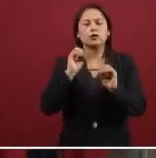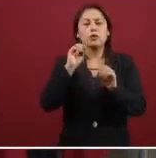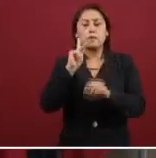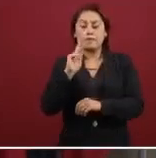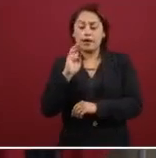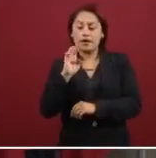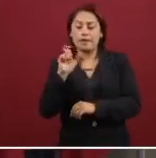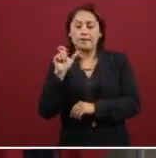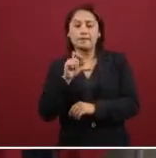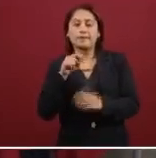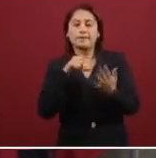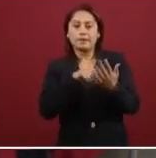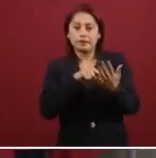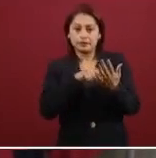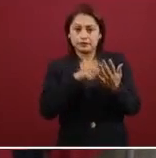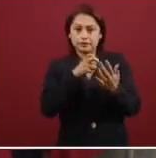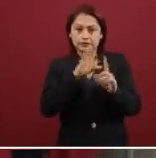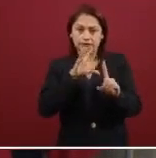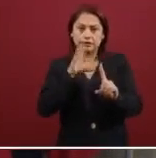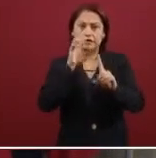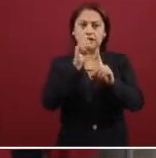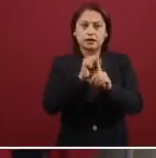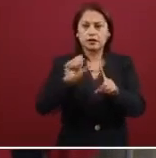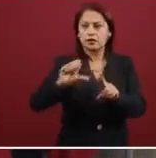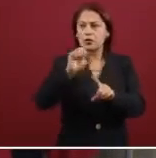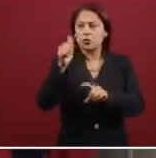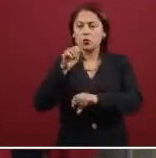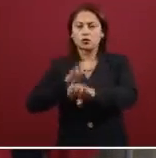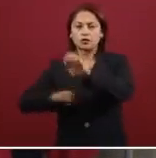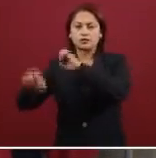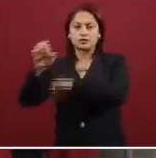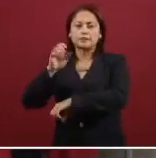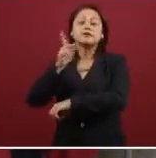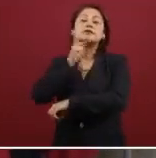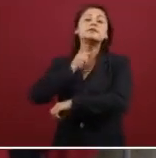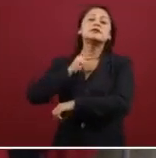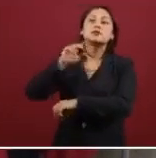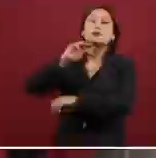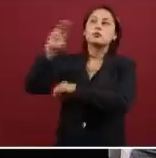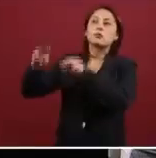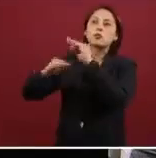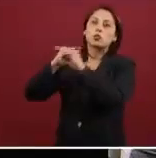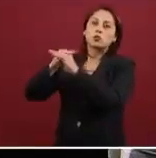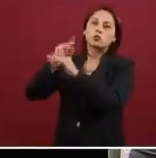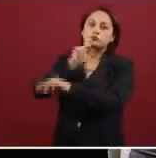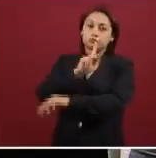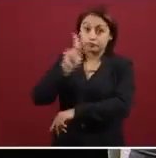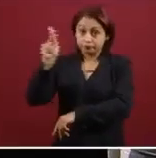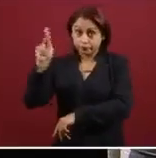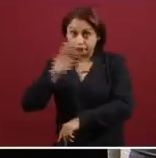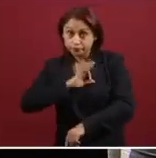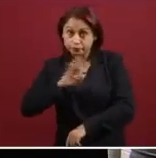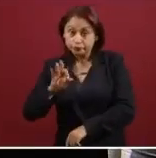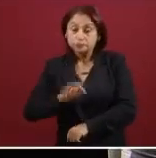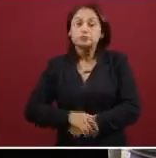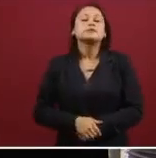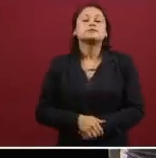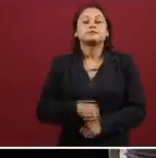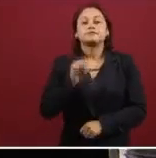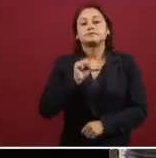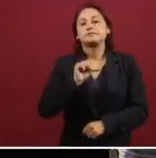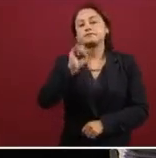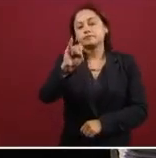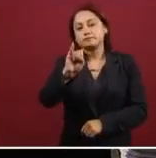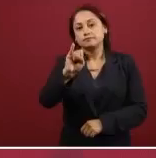desarrollar sus operaciones similar a las empresas petroleras del mundo. Sí, lo presentamos aquí